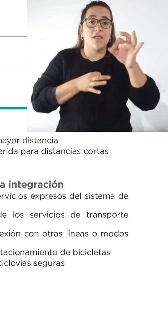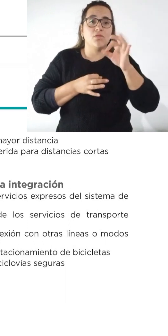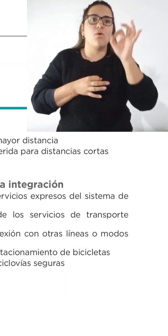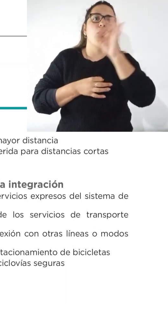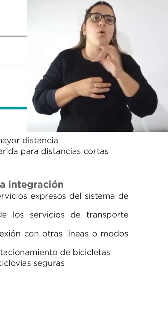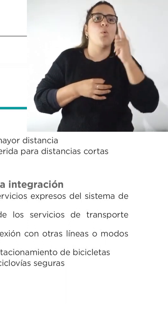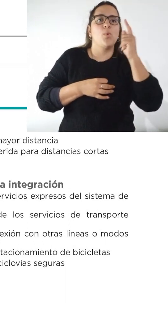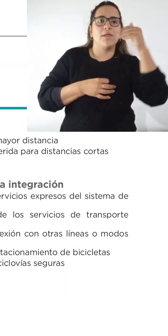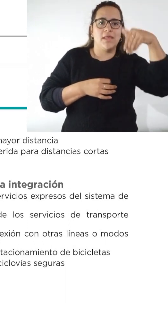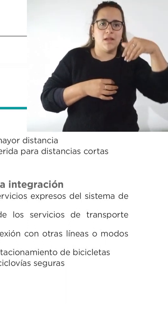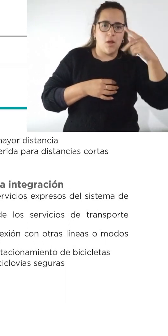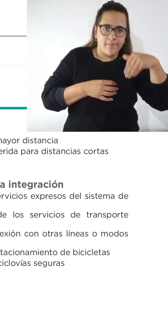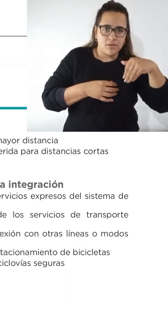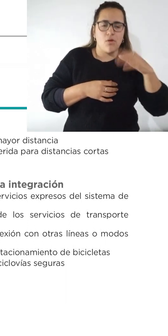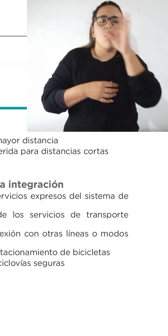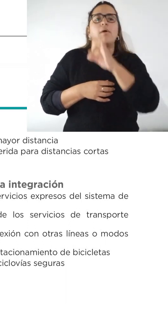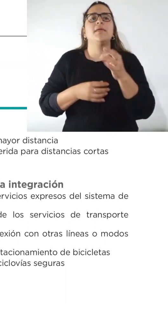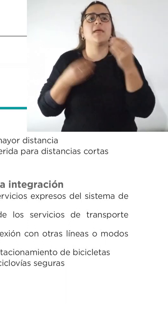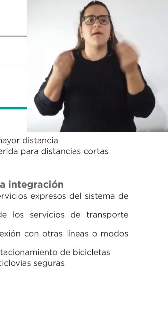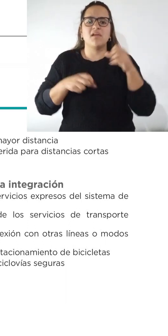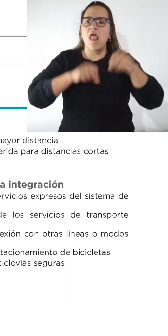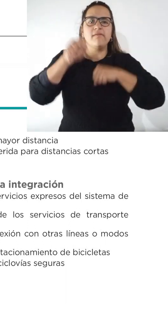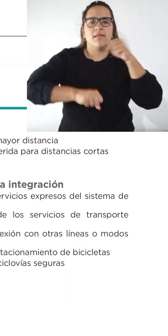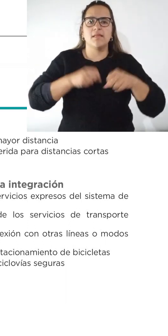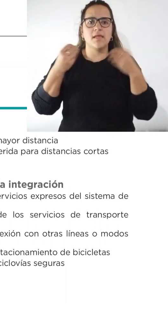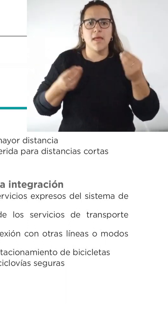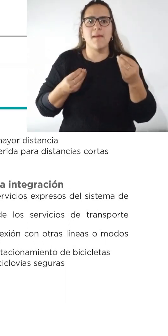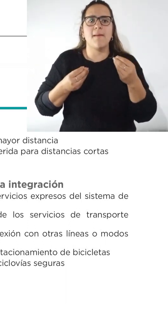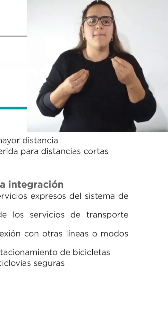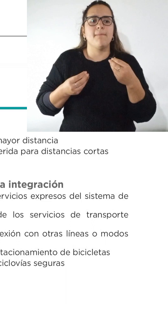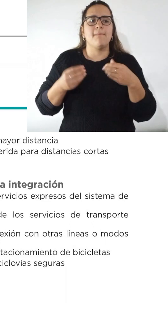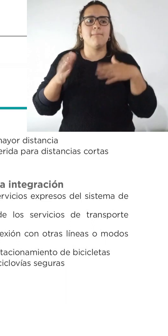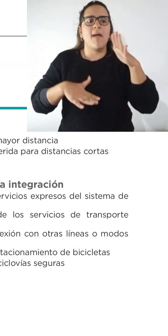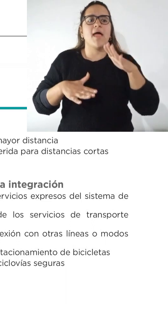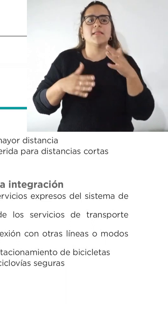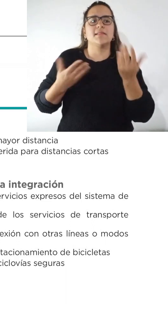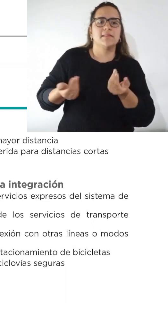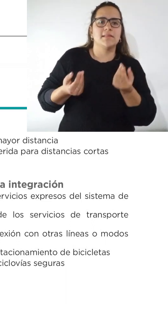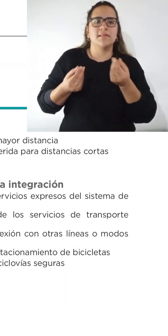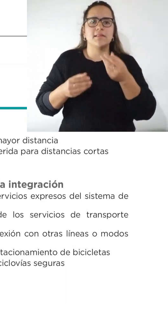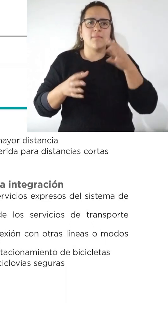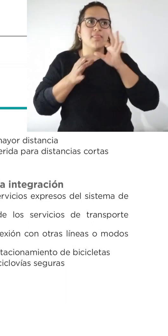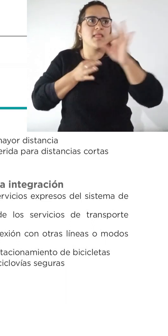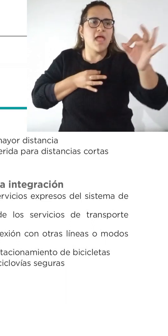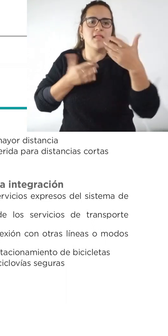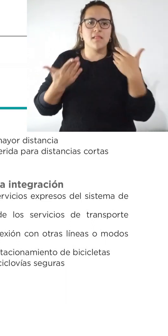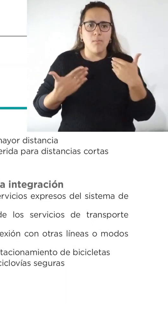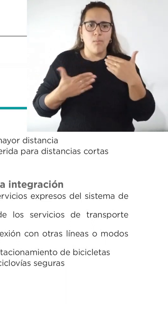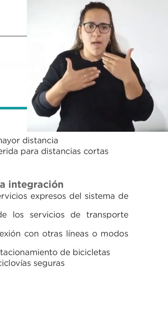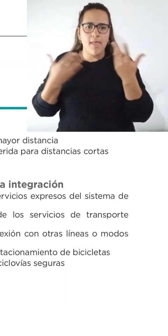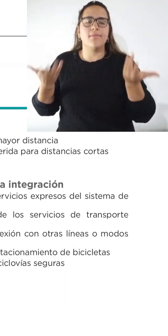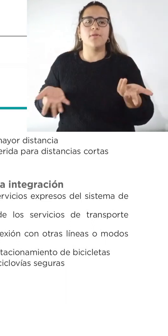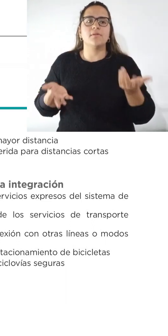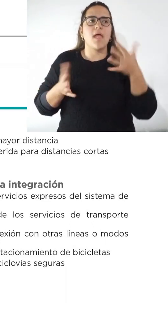a 1 kilómetro y lo que pasa con la bicicleta es que tiene mayor velocidad y se puede cubrir mayor